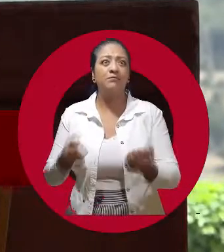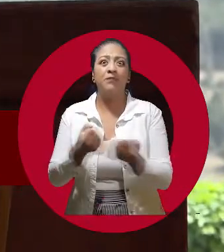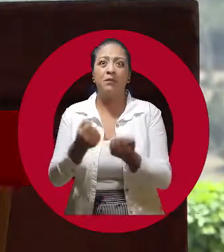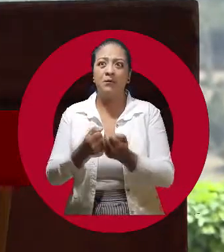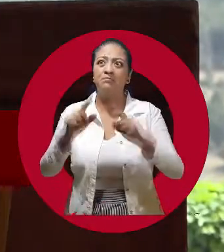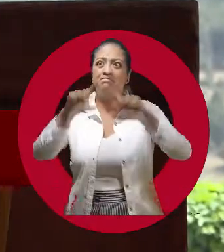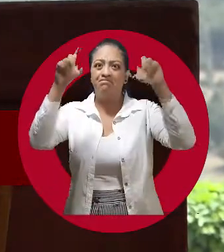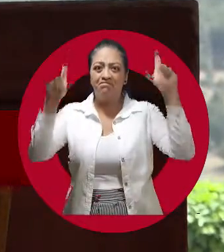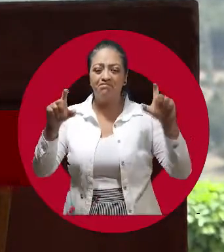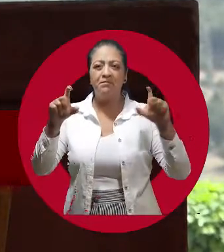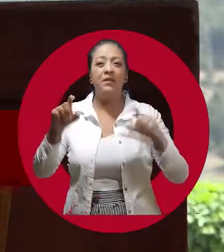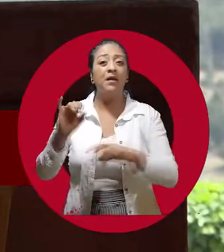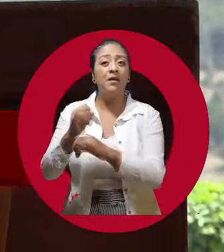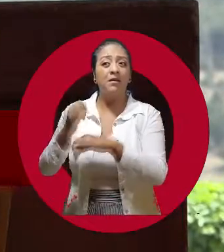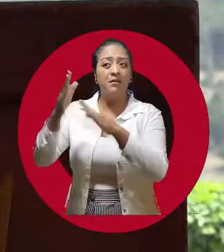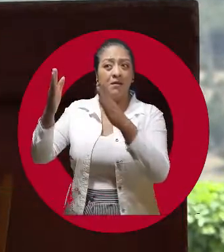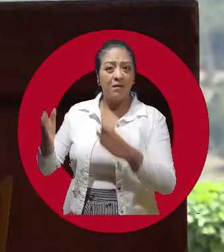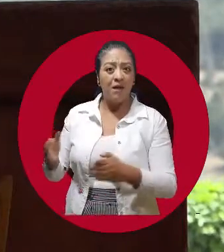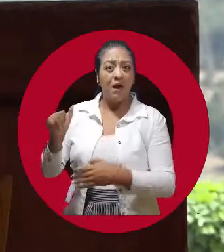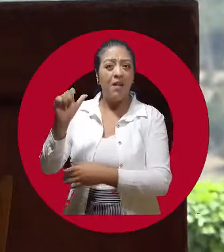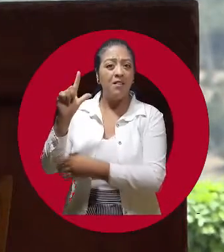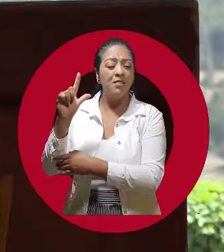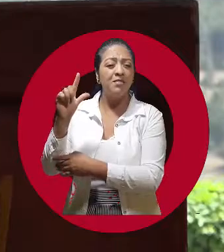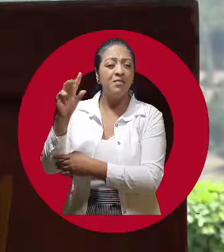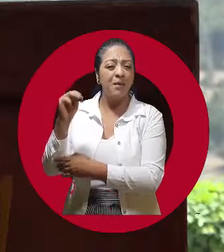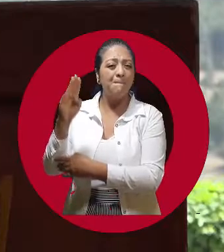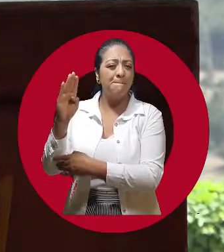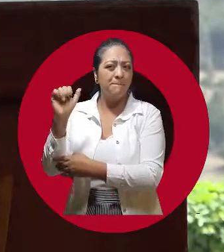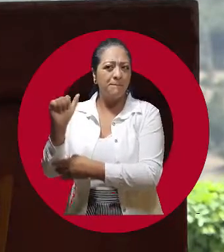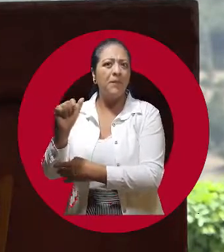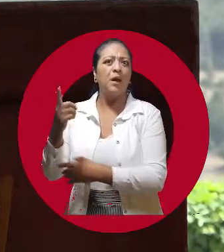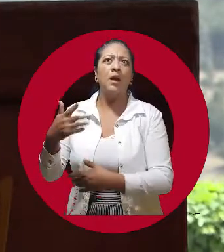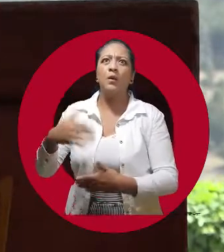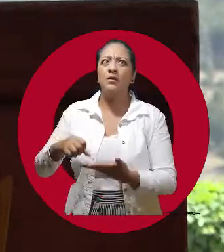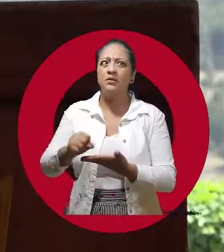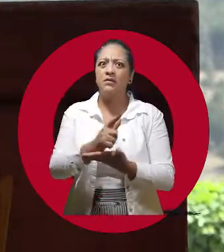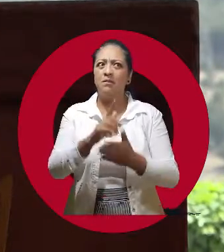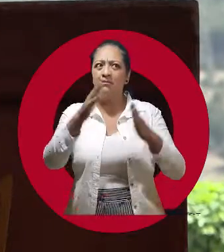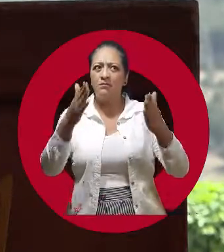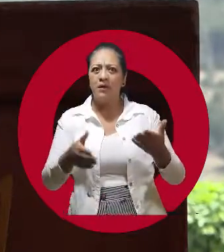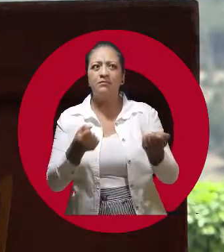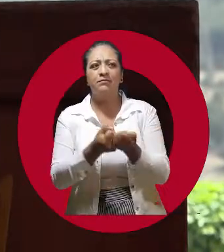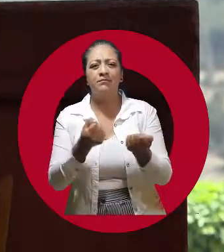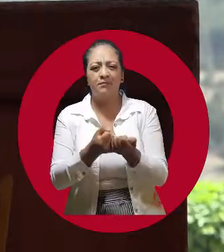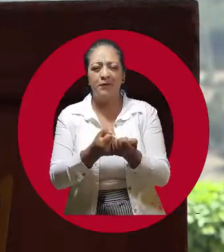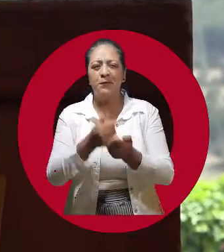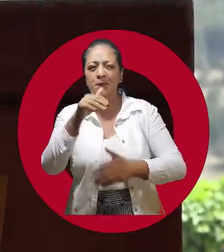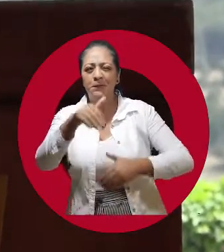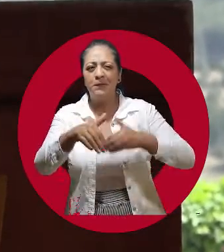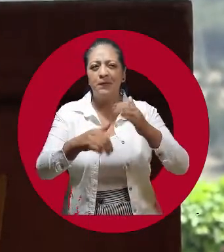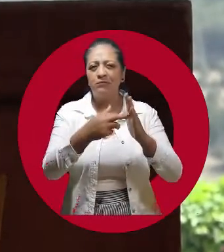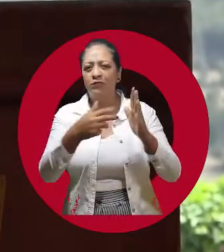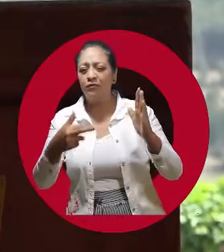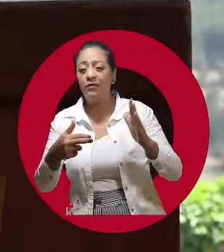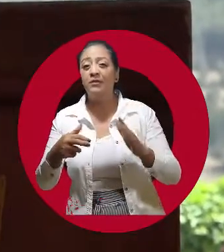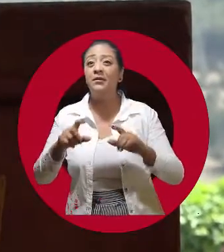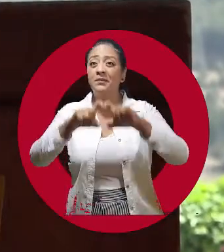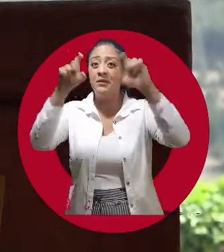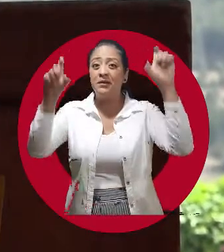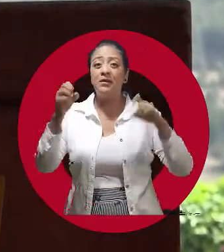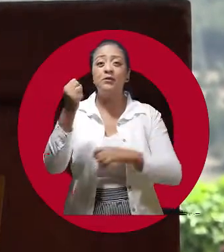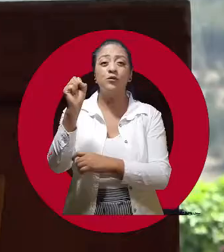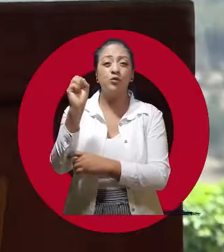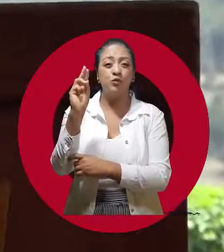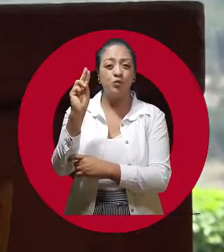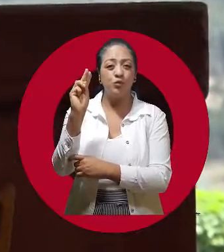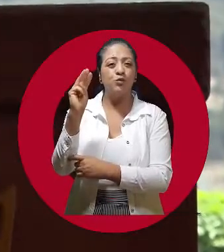esta travesía, al ingeniero Antamba como profesional sanpableño que estará presente apoyando en esta travesía, al igual que SUMEC, empresa